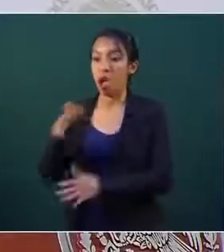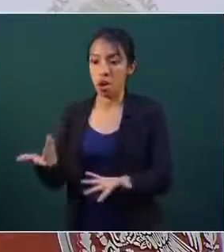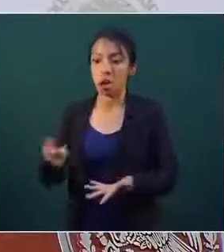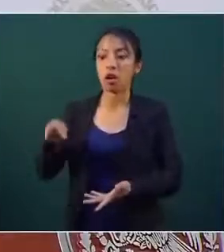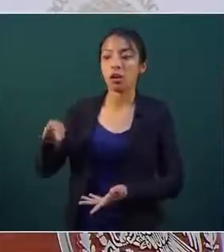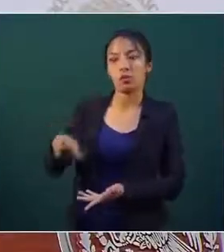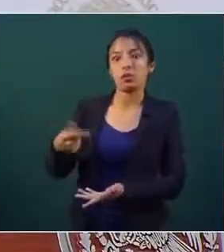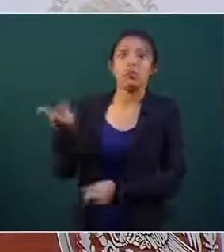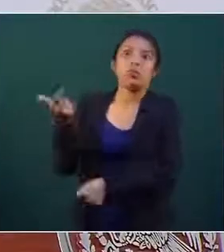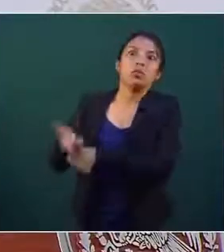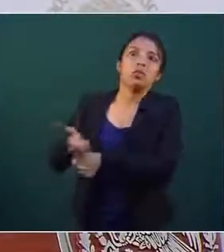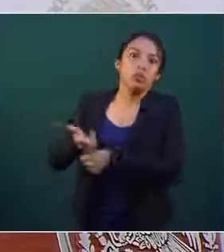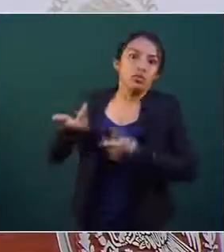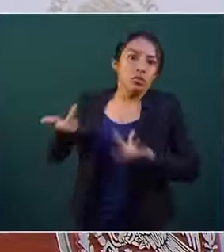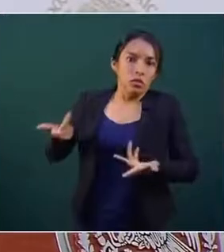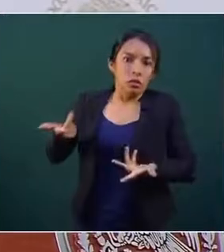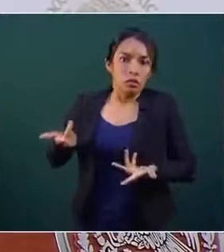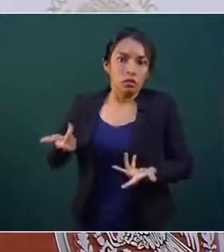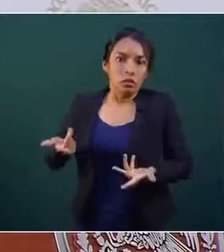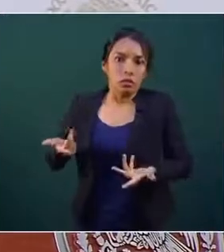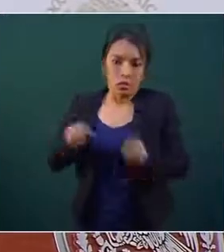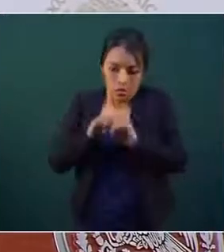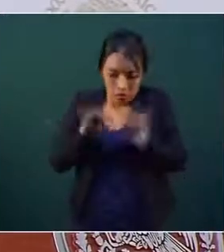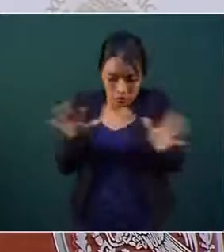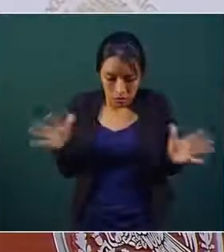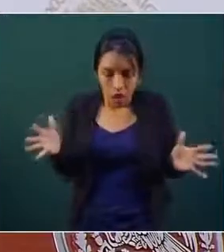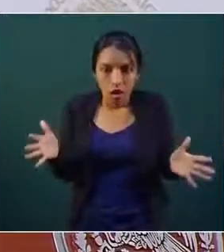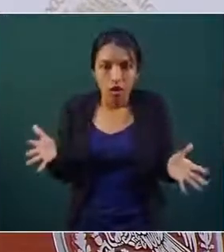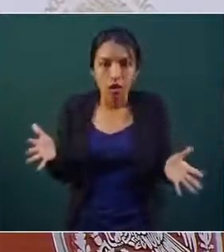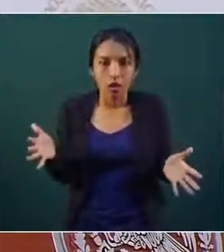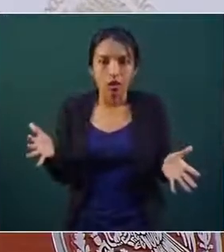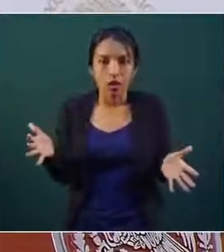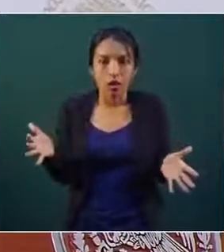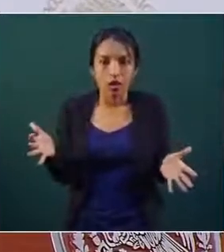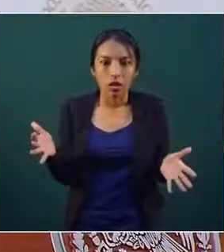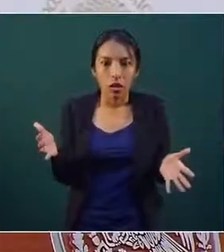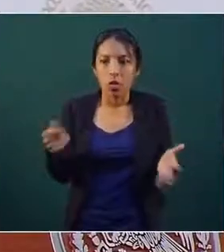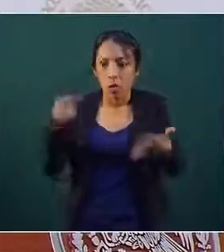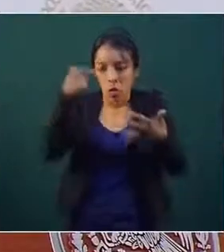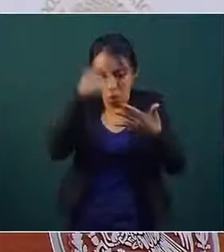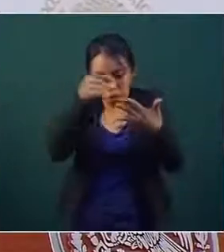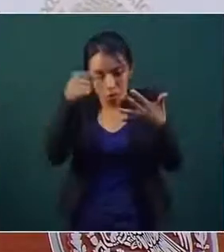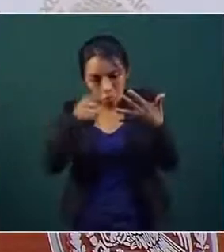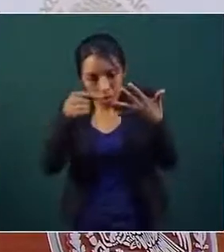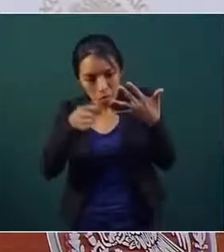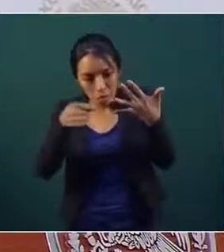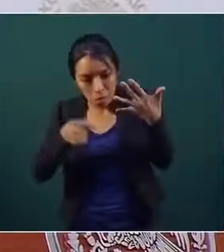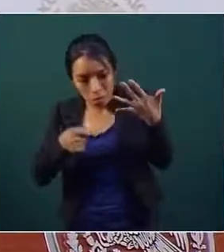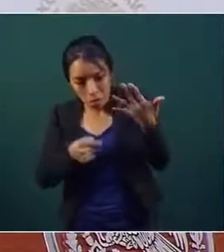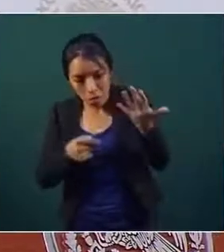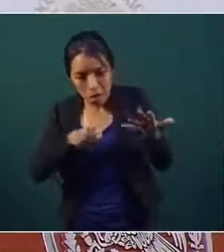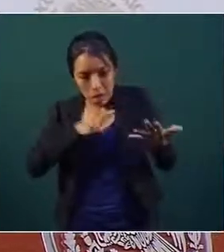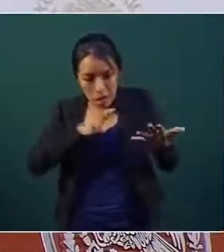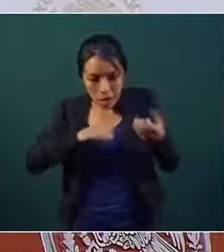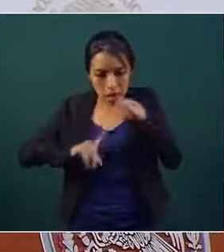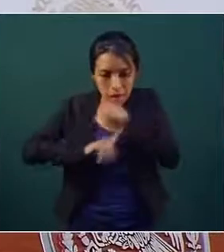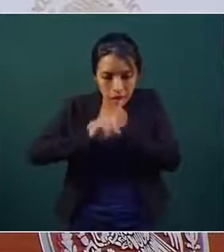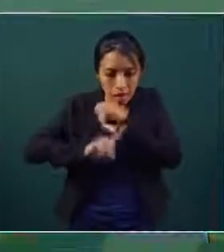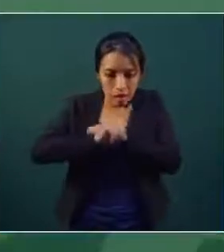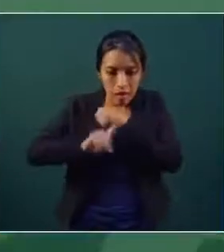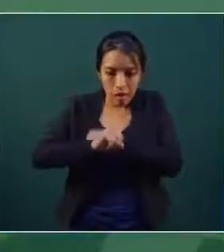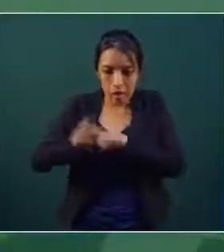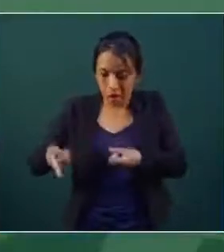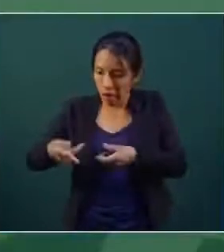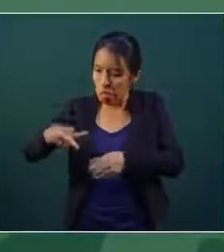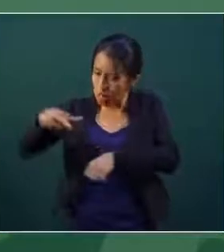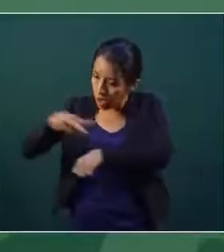que los hechos me están demostrando de que no se está actuando